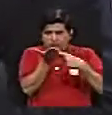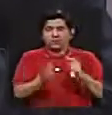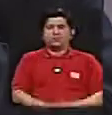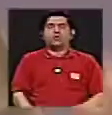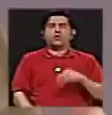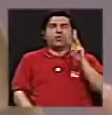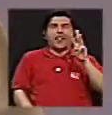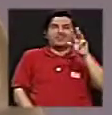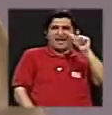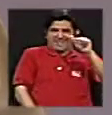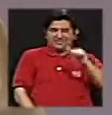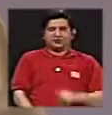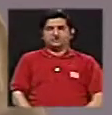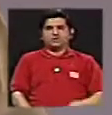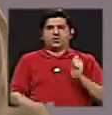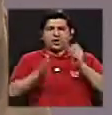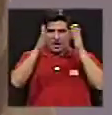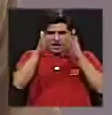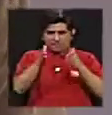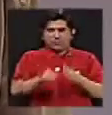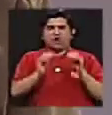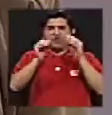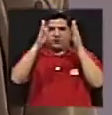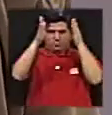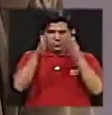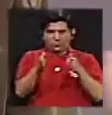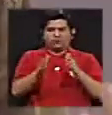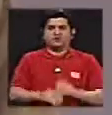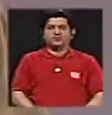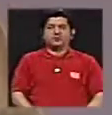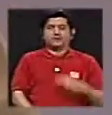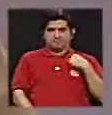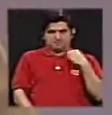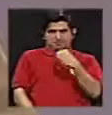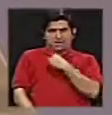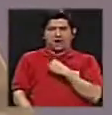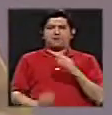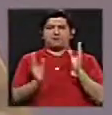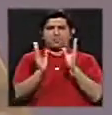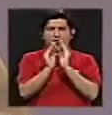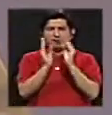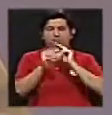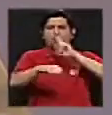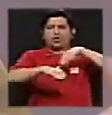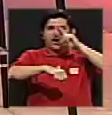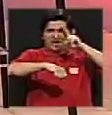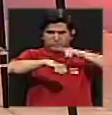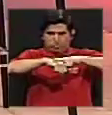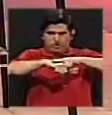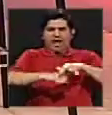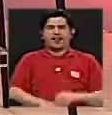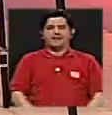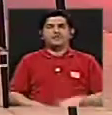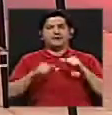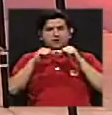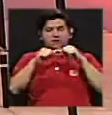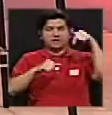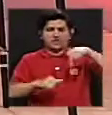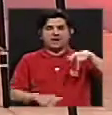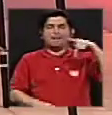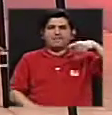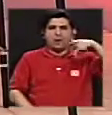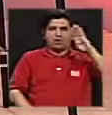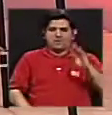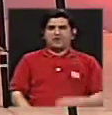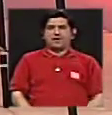don Walter Antillón, abogado y profesor, integrante del Foro Nacional, y continúa con nosotros don Paul